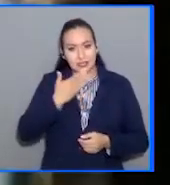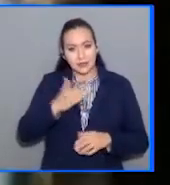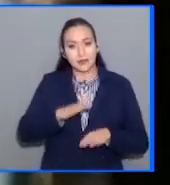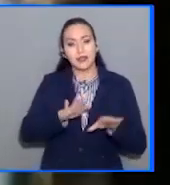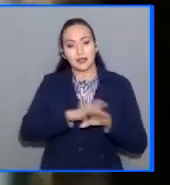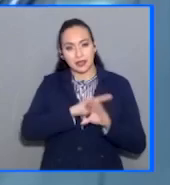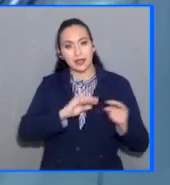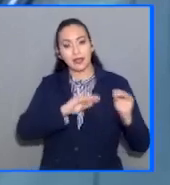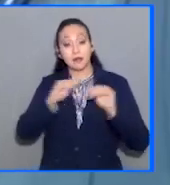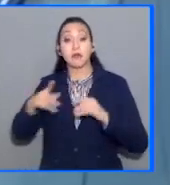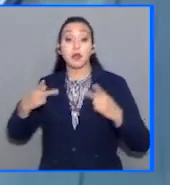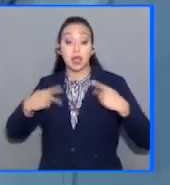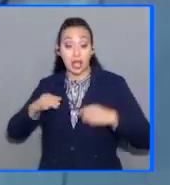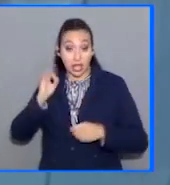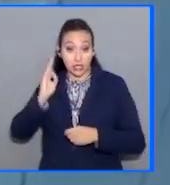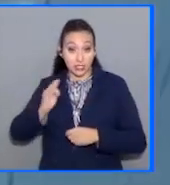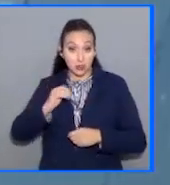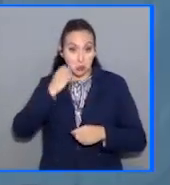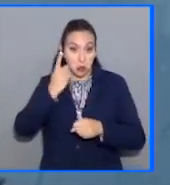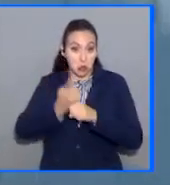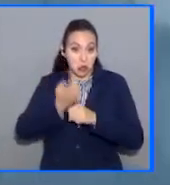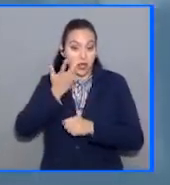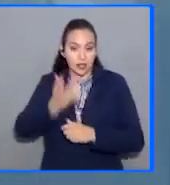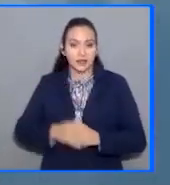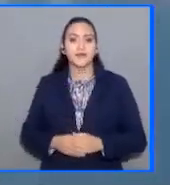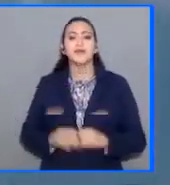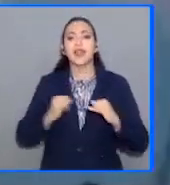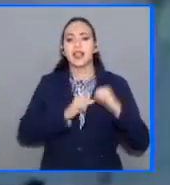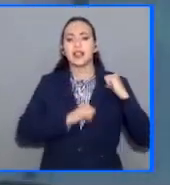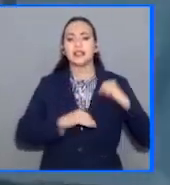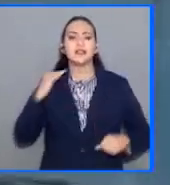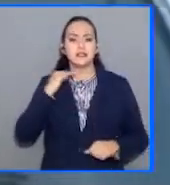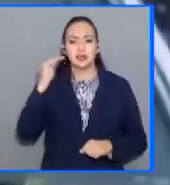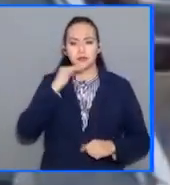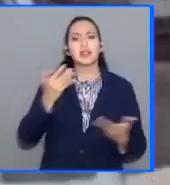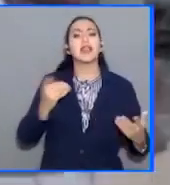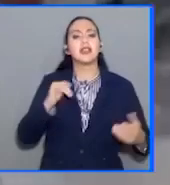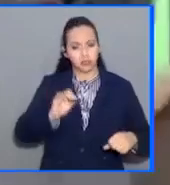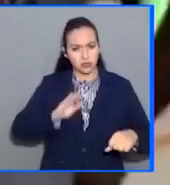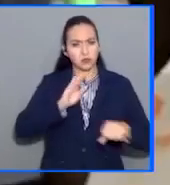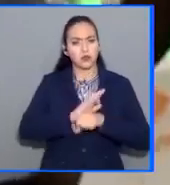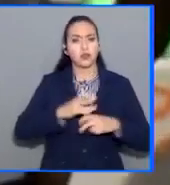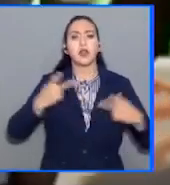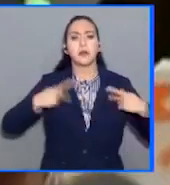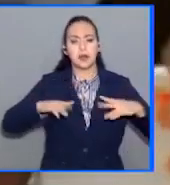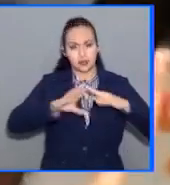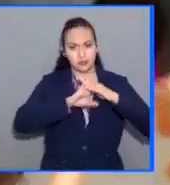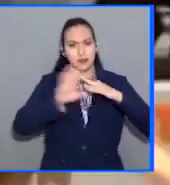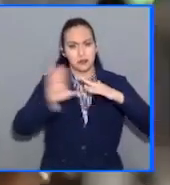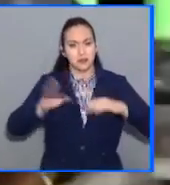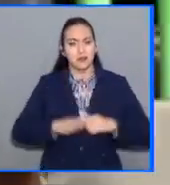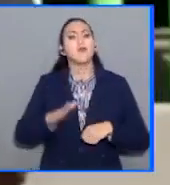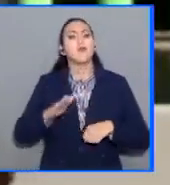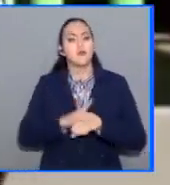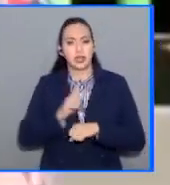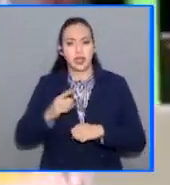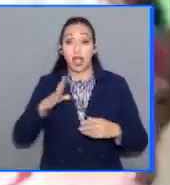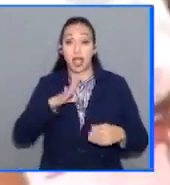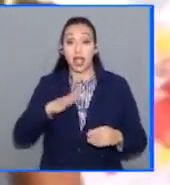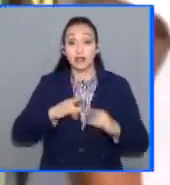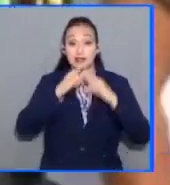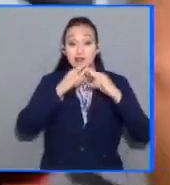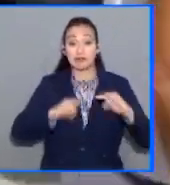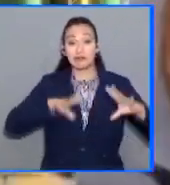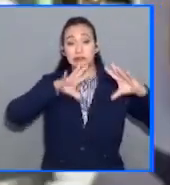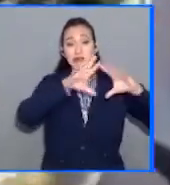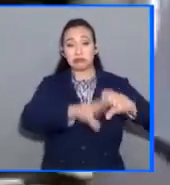Defensoría Pública Federal ha realizado acciones de defensa de las personas migrantes contra los desalojos forzosos de campamentos, con